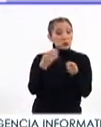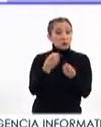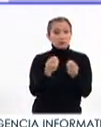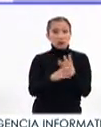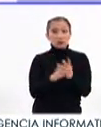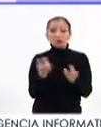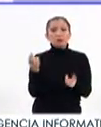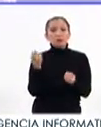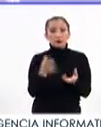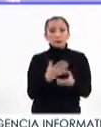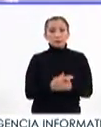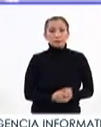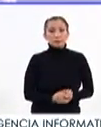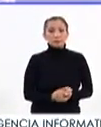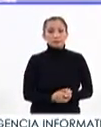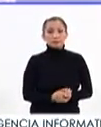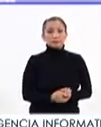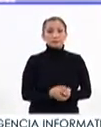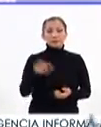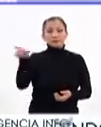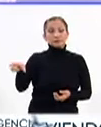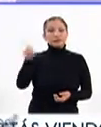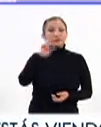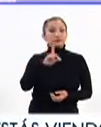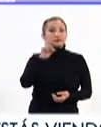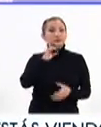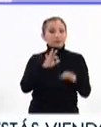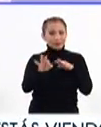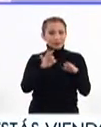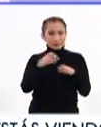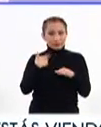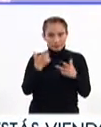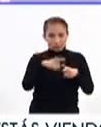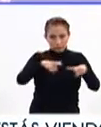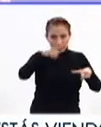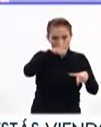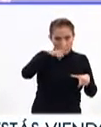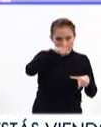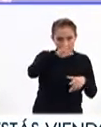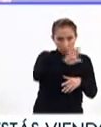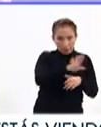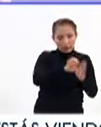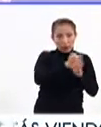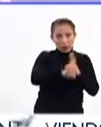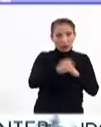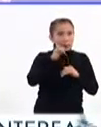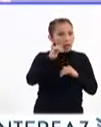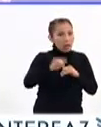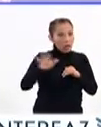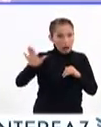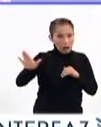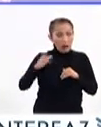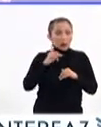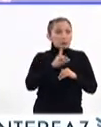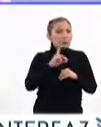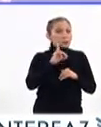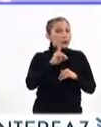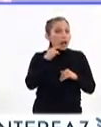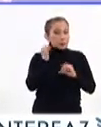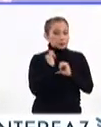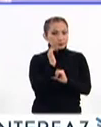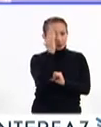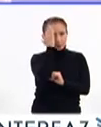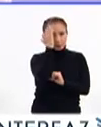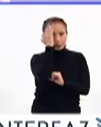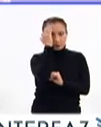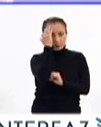¿Qué aportó? Aportó, bueno, ella, digo, trabajando desde la lengua, una lengua como la italiana, además ella